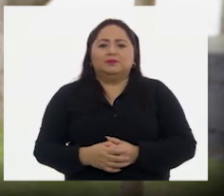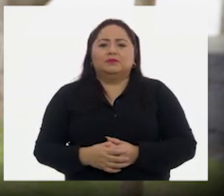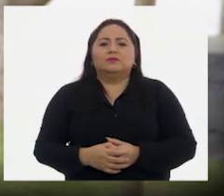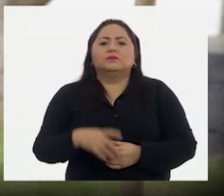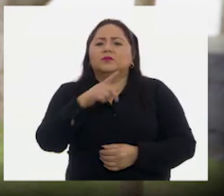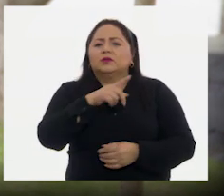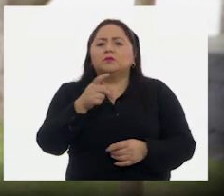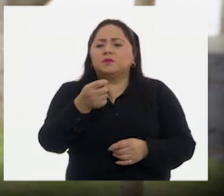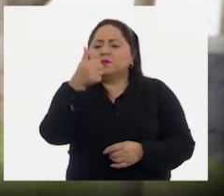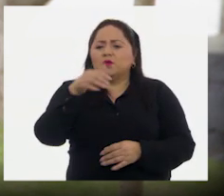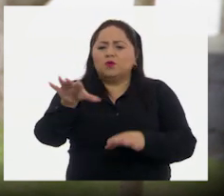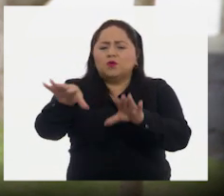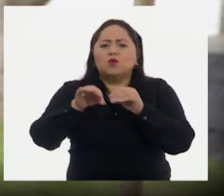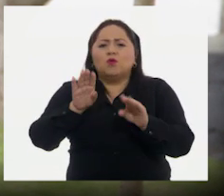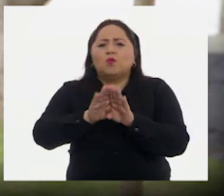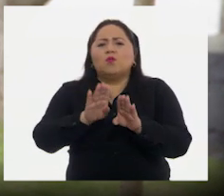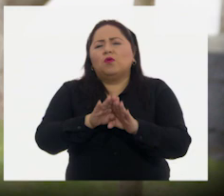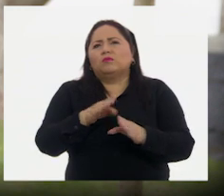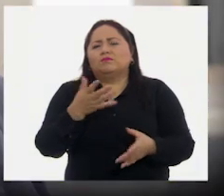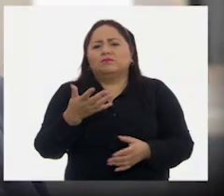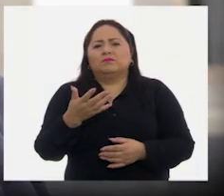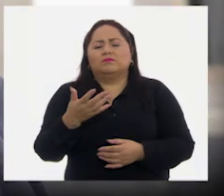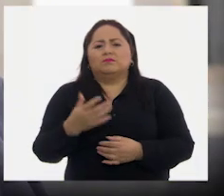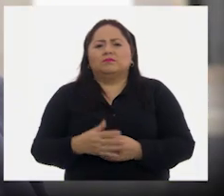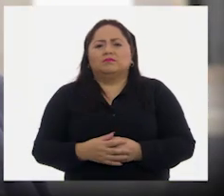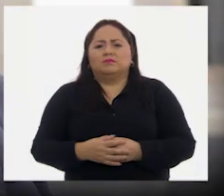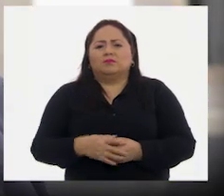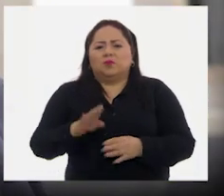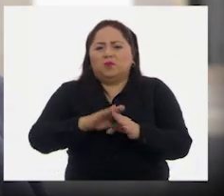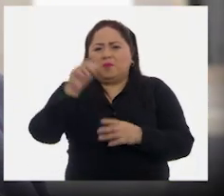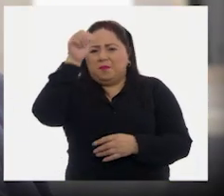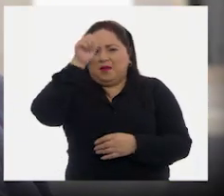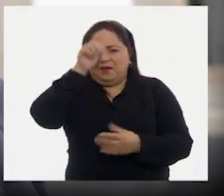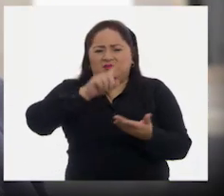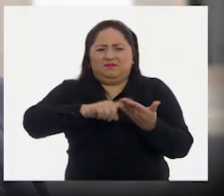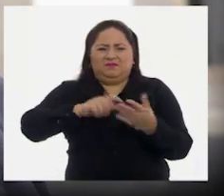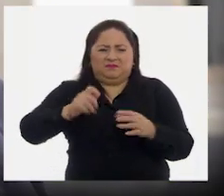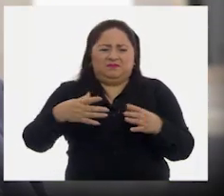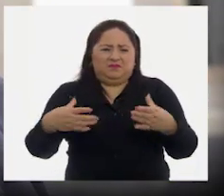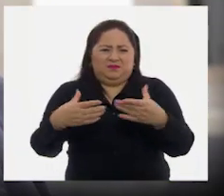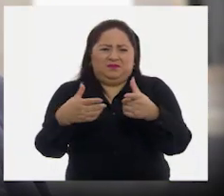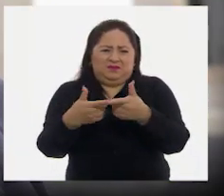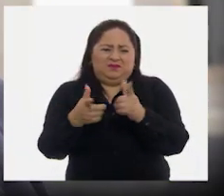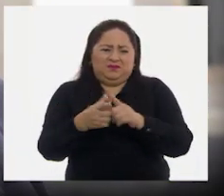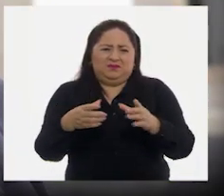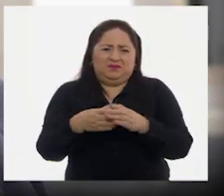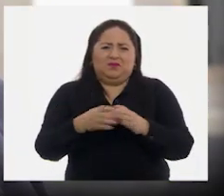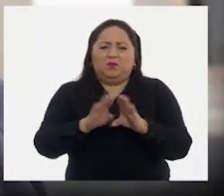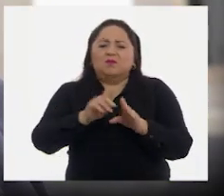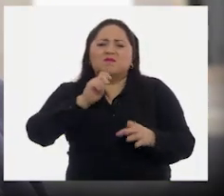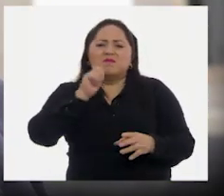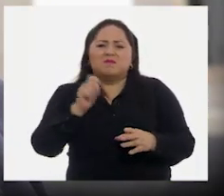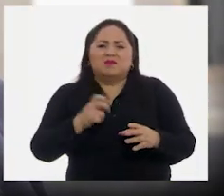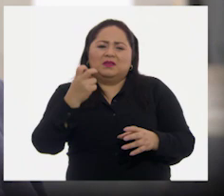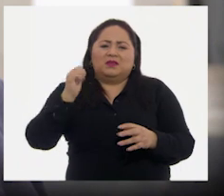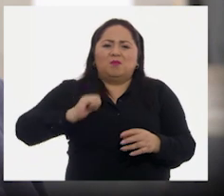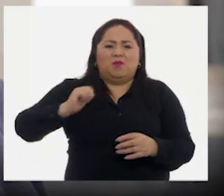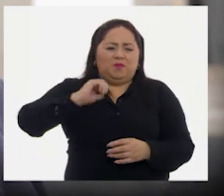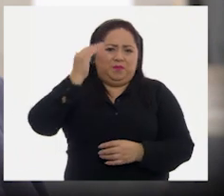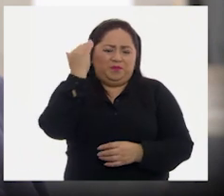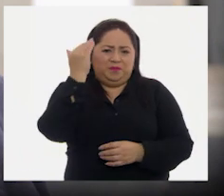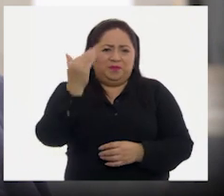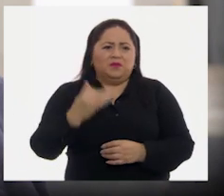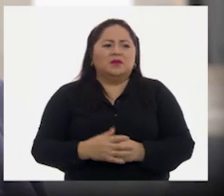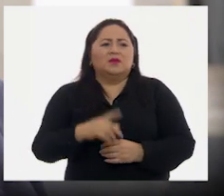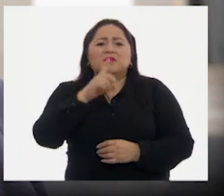tomaron como una consigna parroquial y gremial la enemistad contra los contemporáneos, y